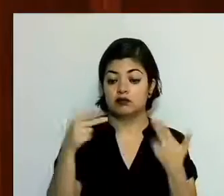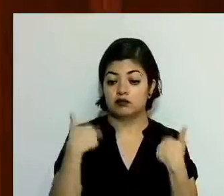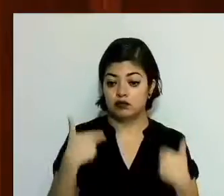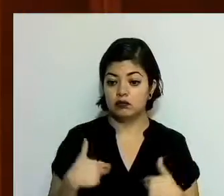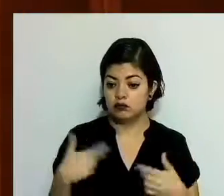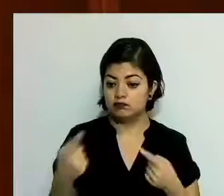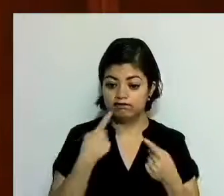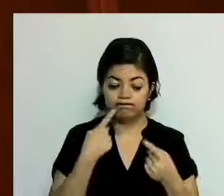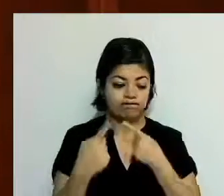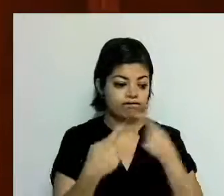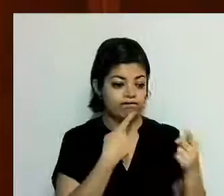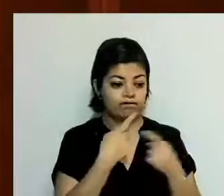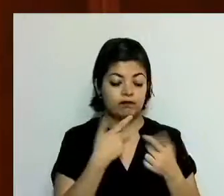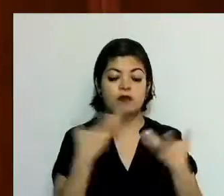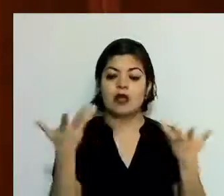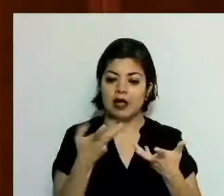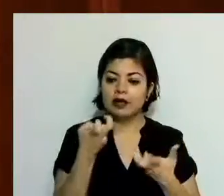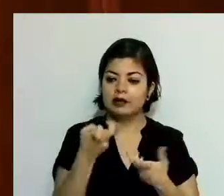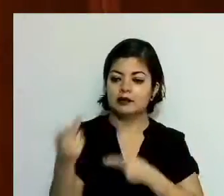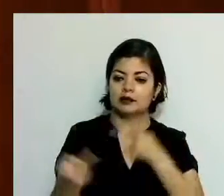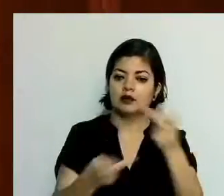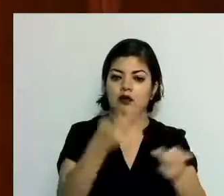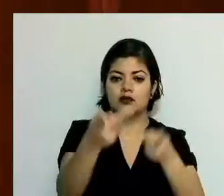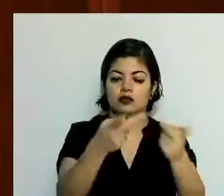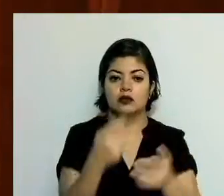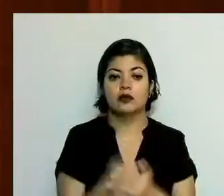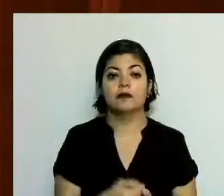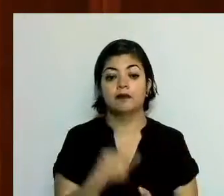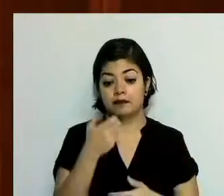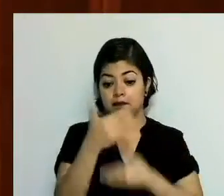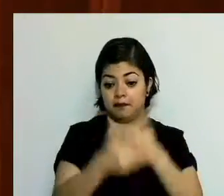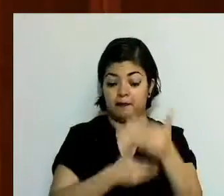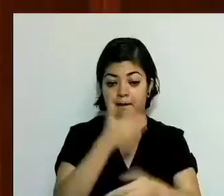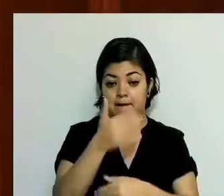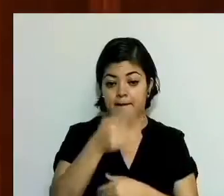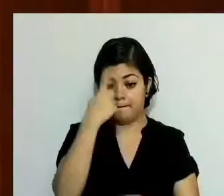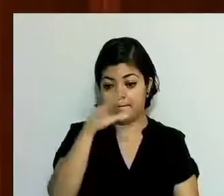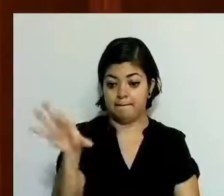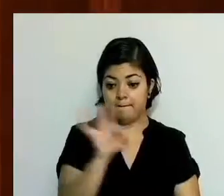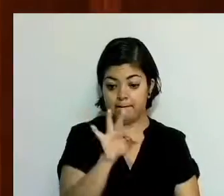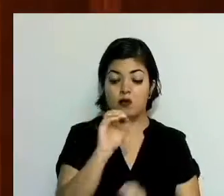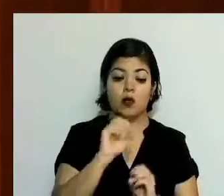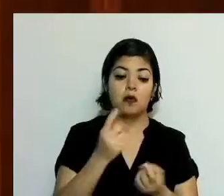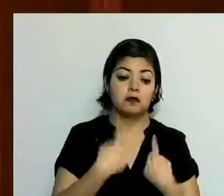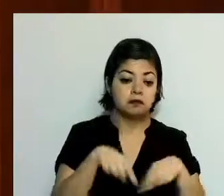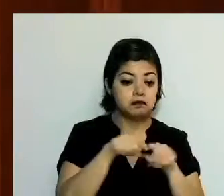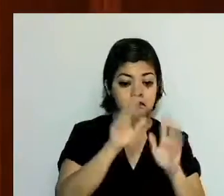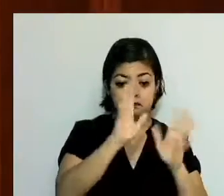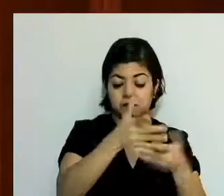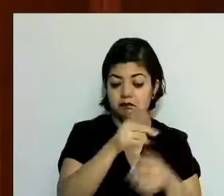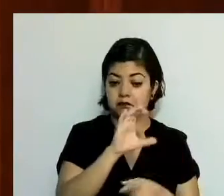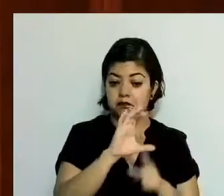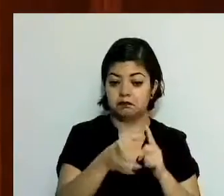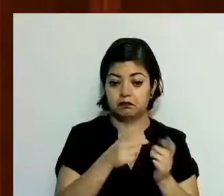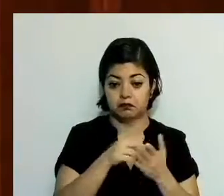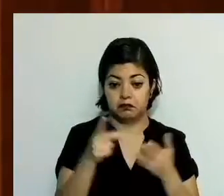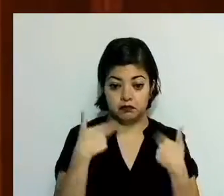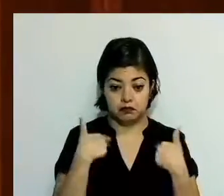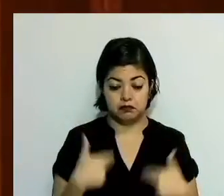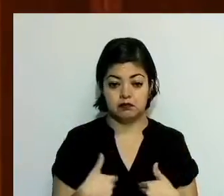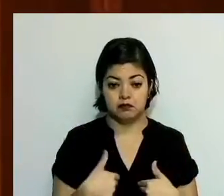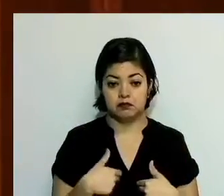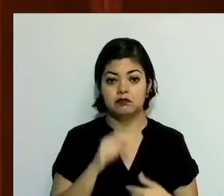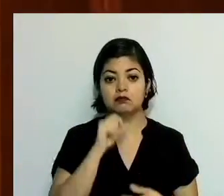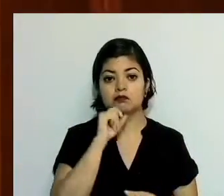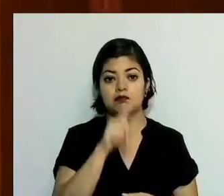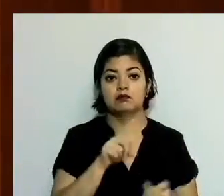proceso correspondiente. El proceso para elegir o reelegir presidente de la Comisión de Derechos Humanos se desarrolló conforme